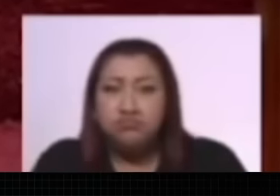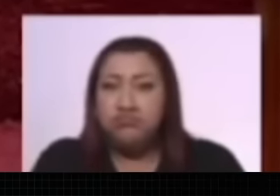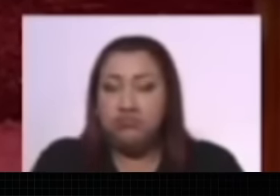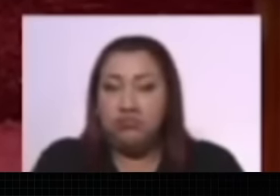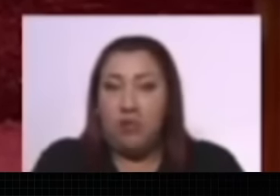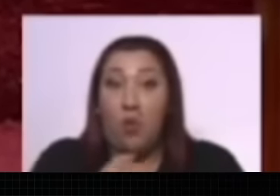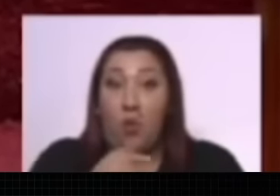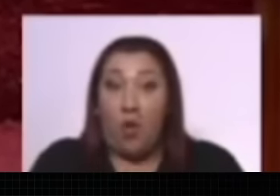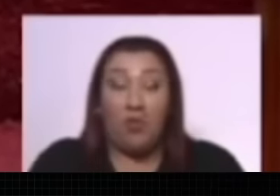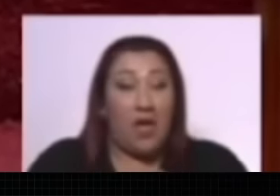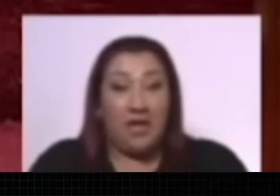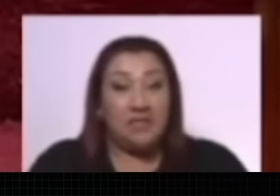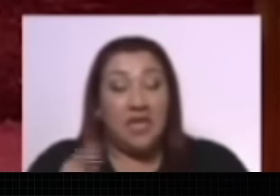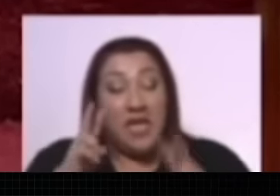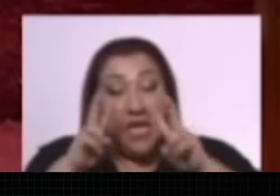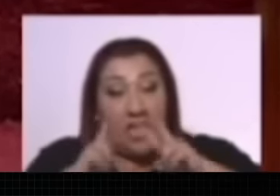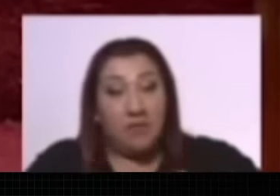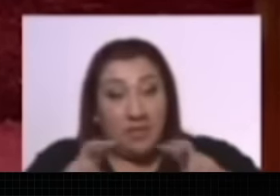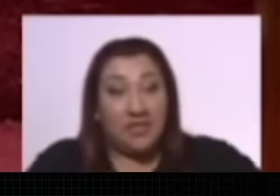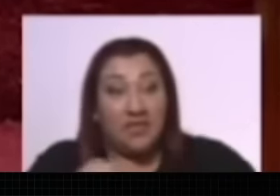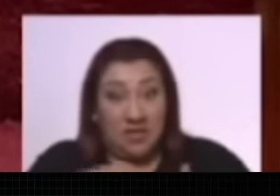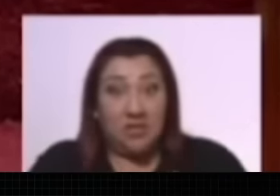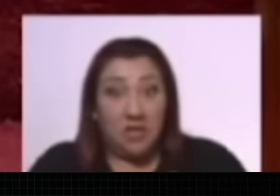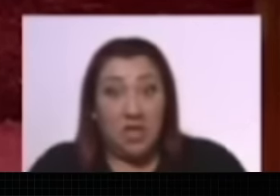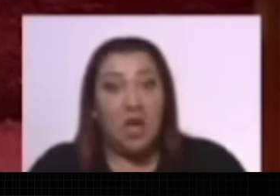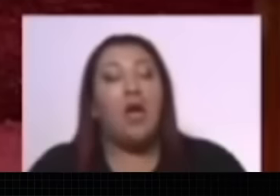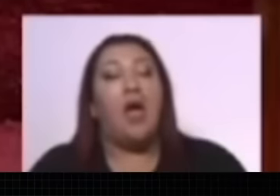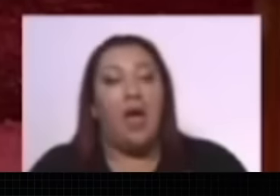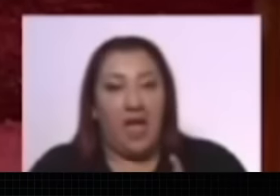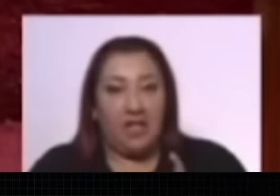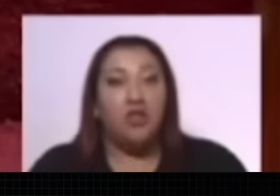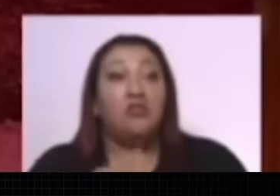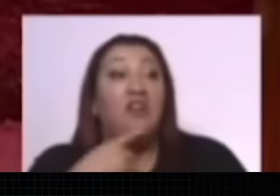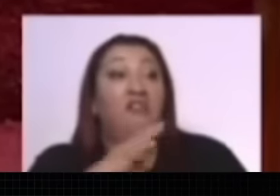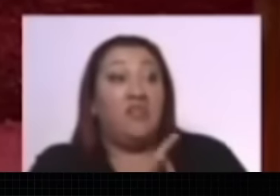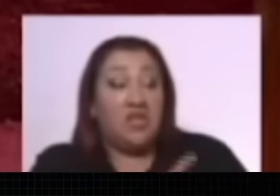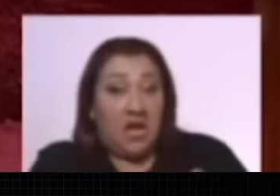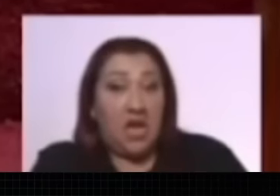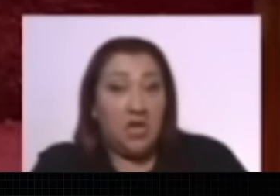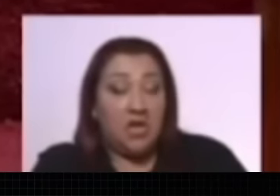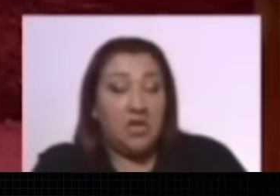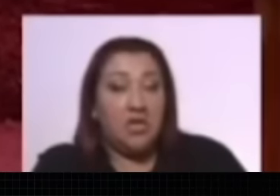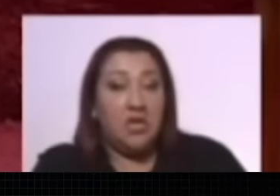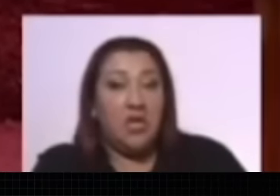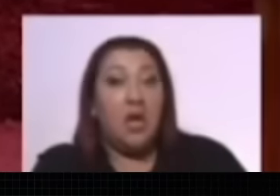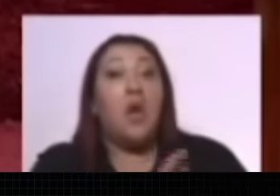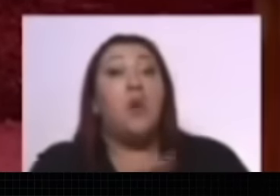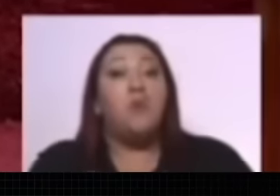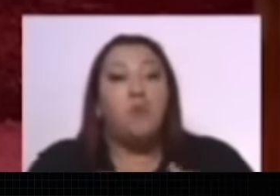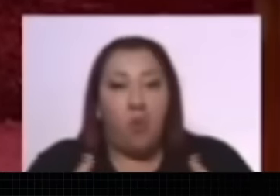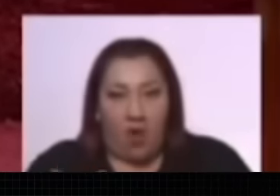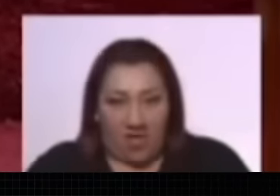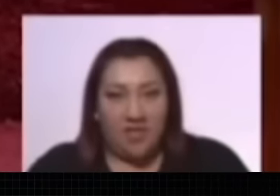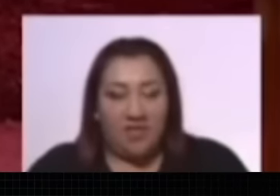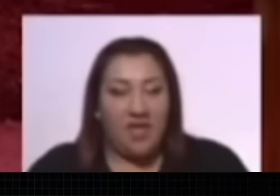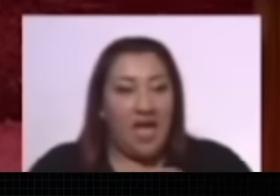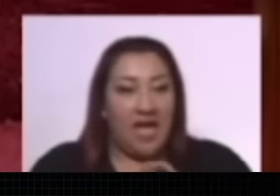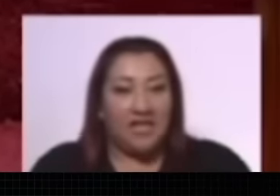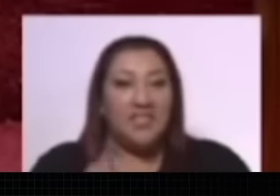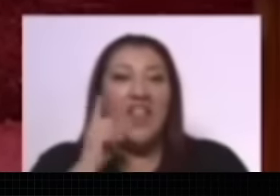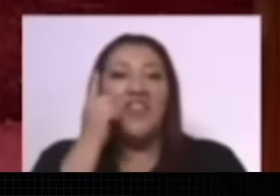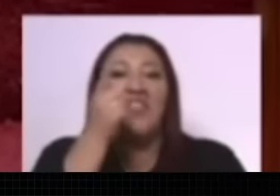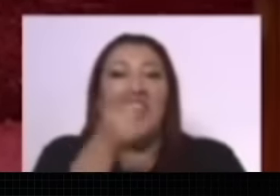se refiere el párrafo precedente, el fiscal de la nación formula la